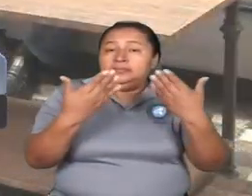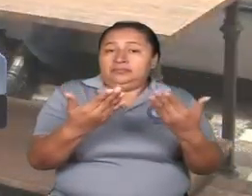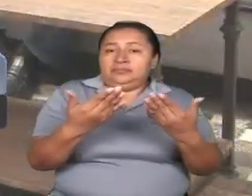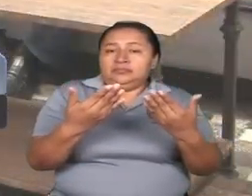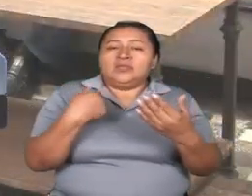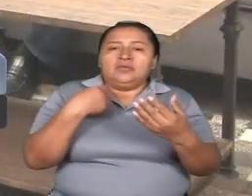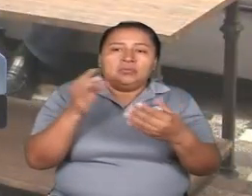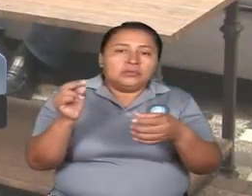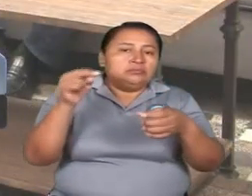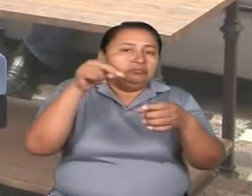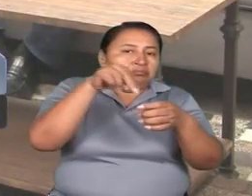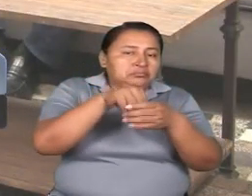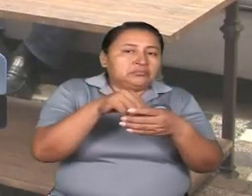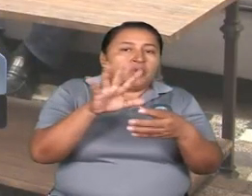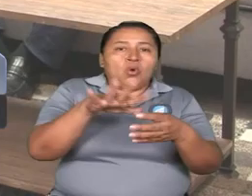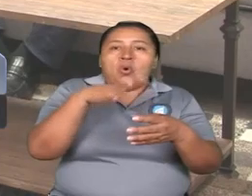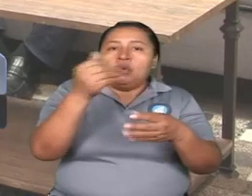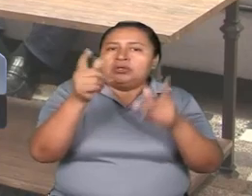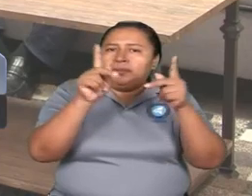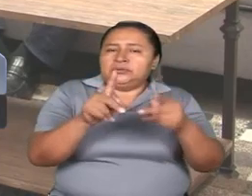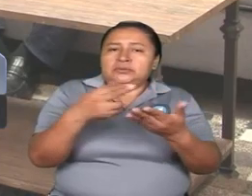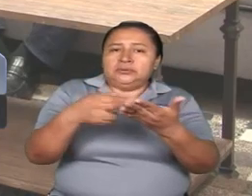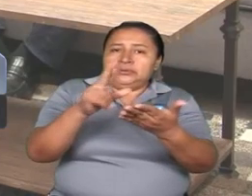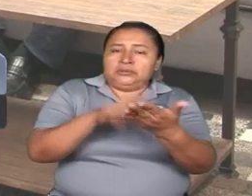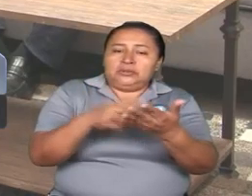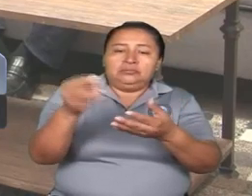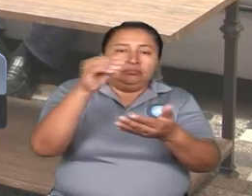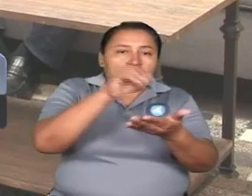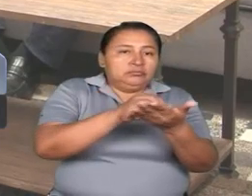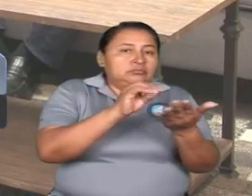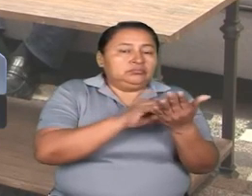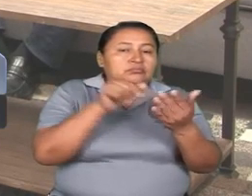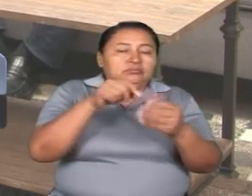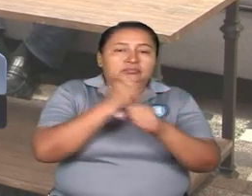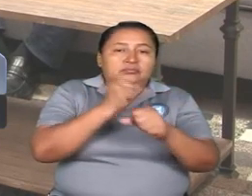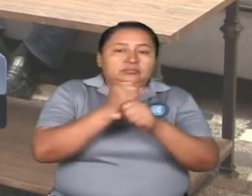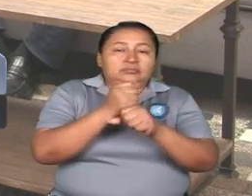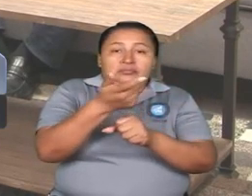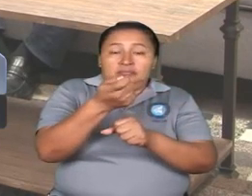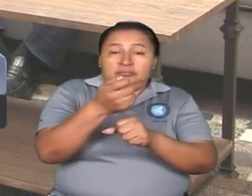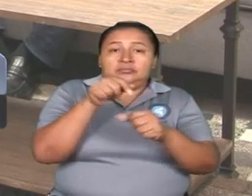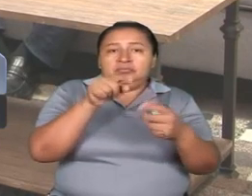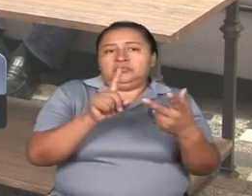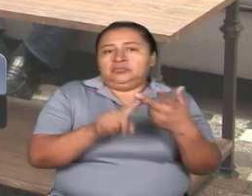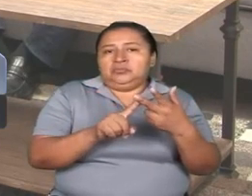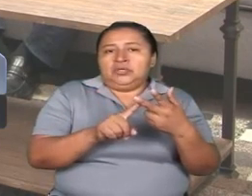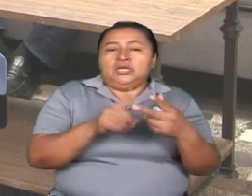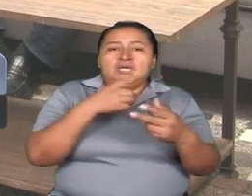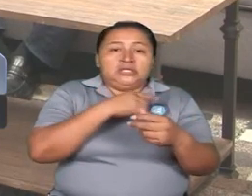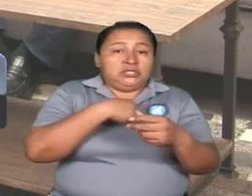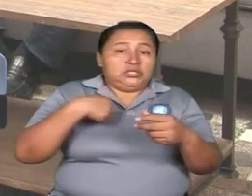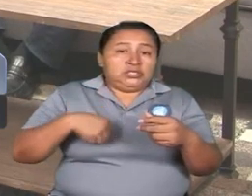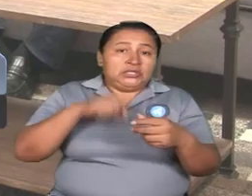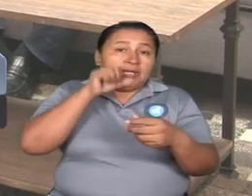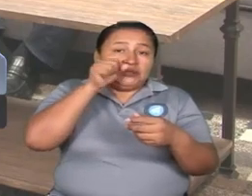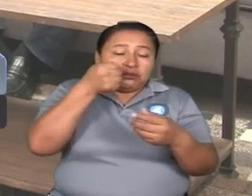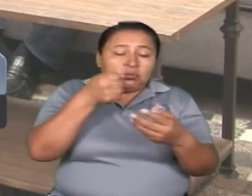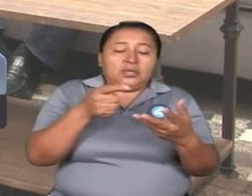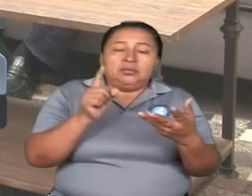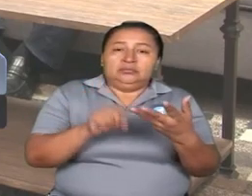fuimos incorporando otros donantes al trabajo del canal, como fue China-Taiwán, ¿verdad?